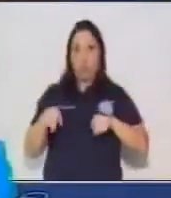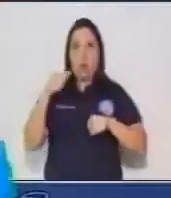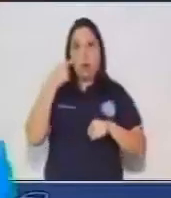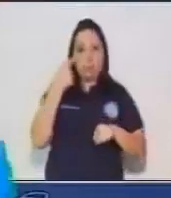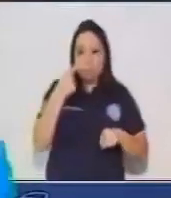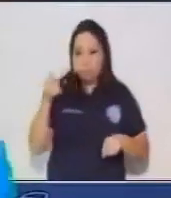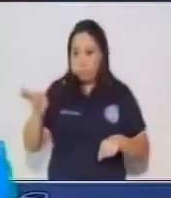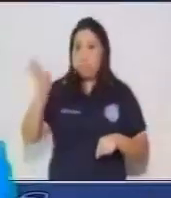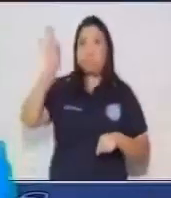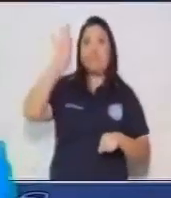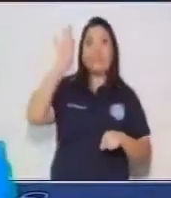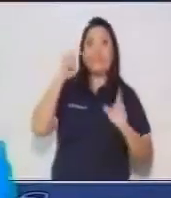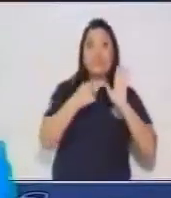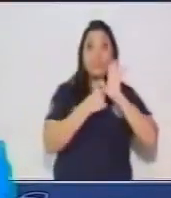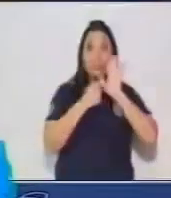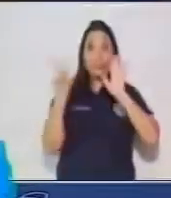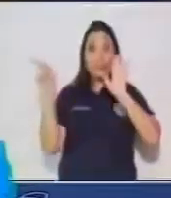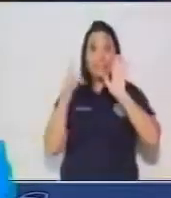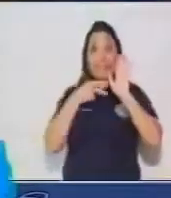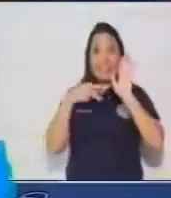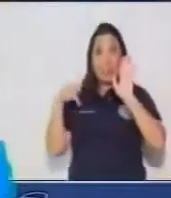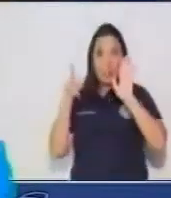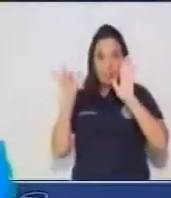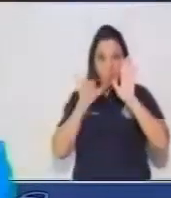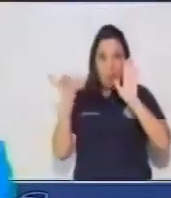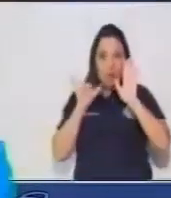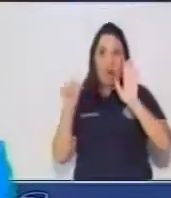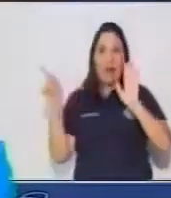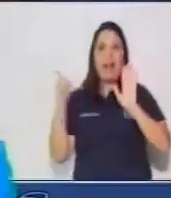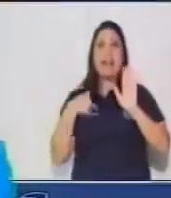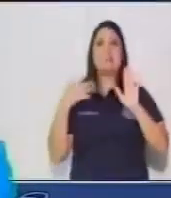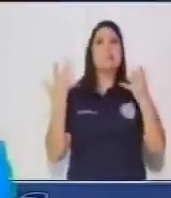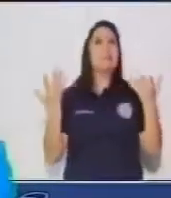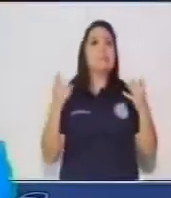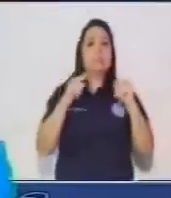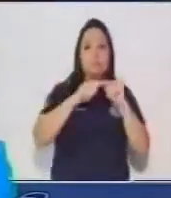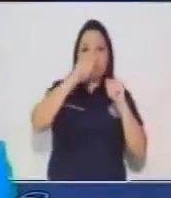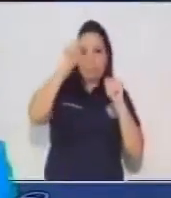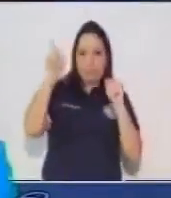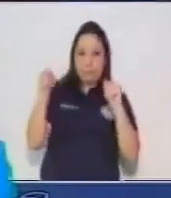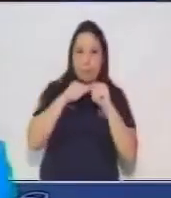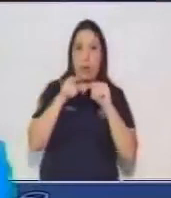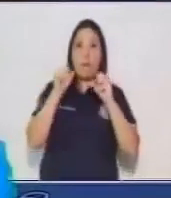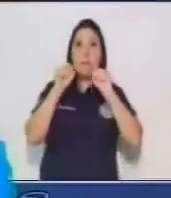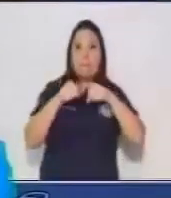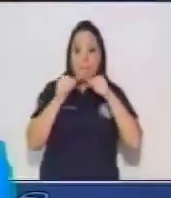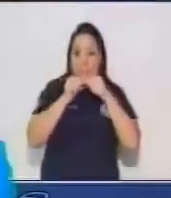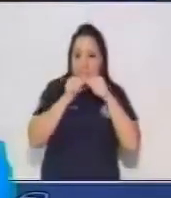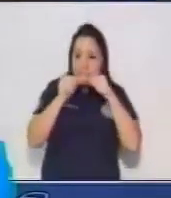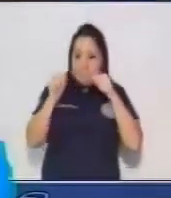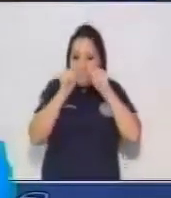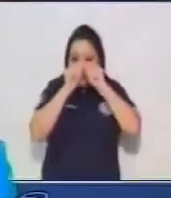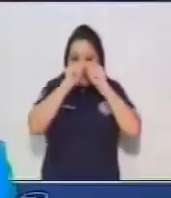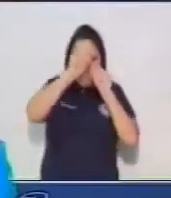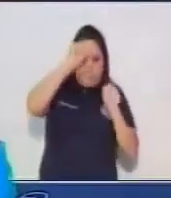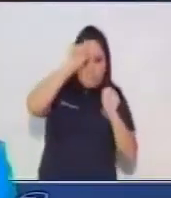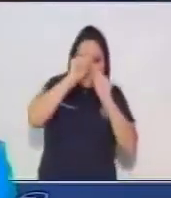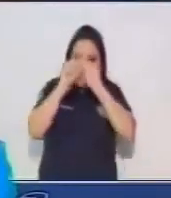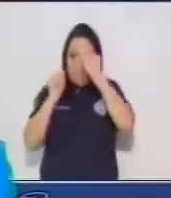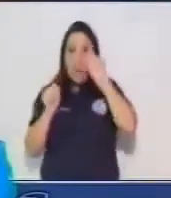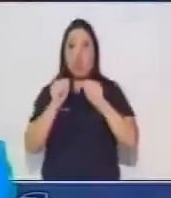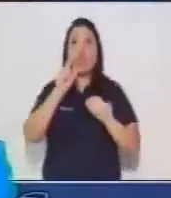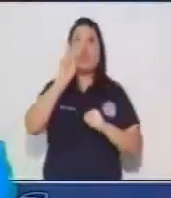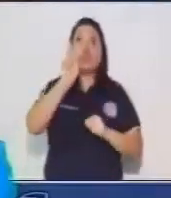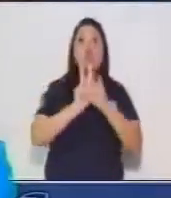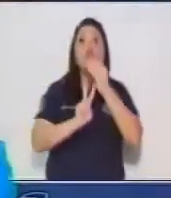búscalo. El transportador me permite medir la abertura entre 2 rayos. El